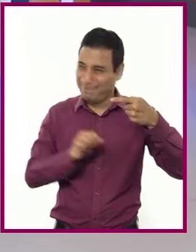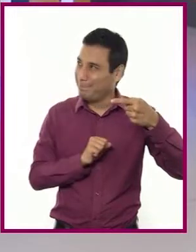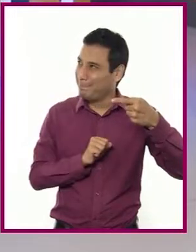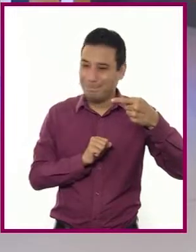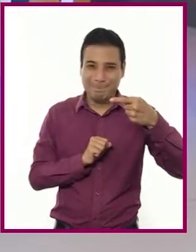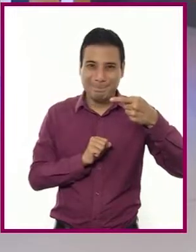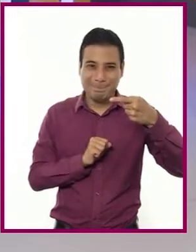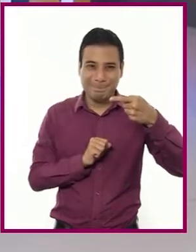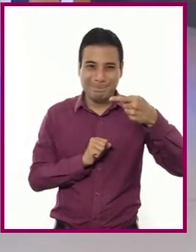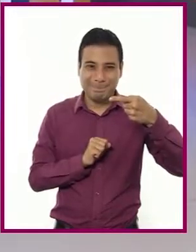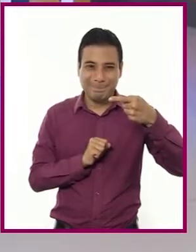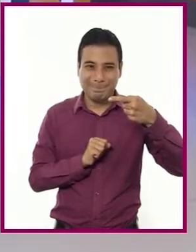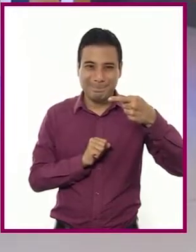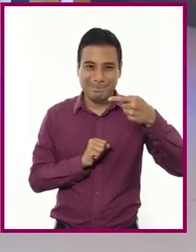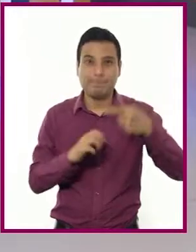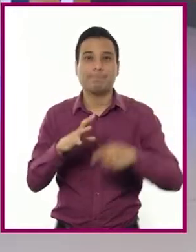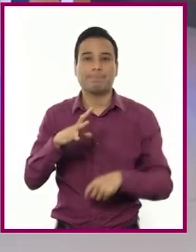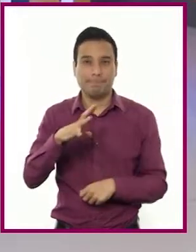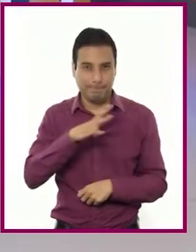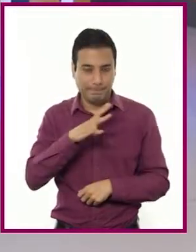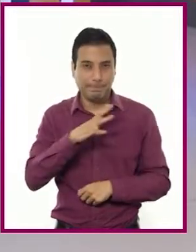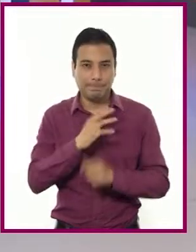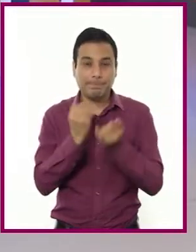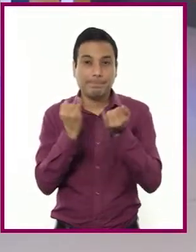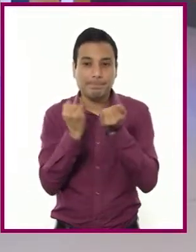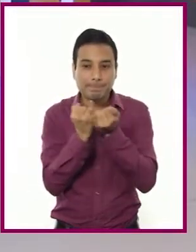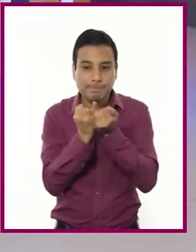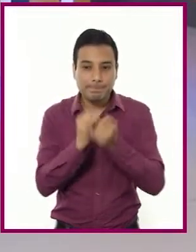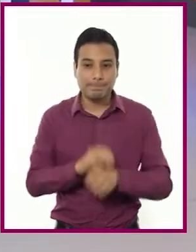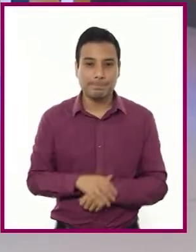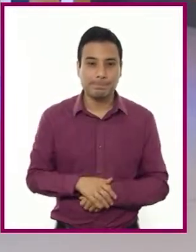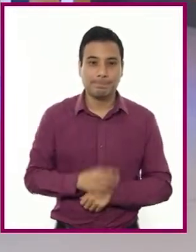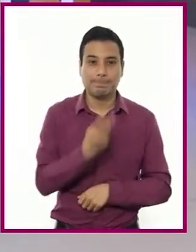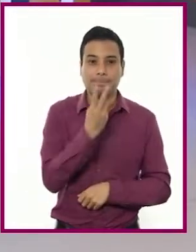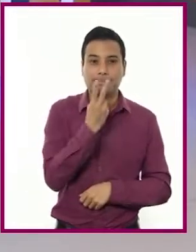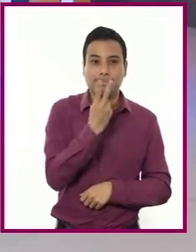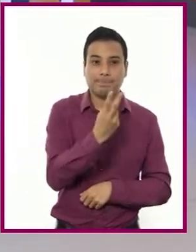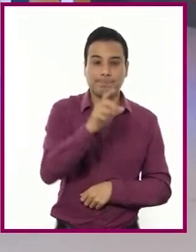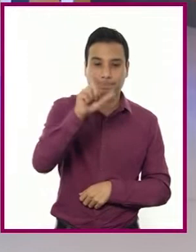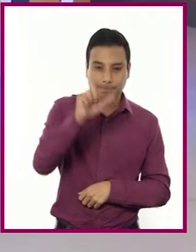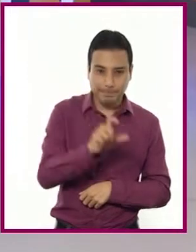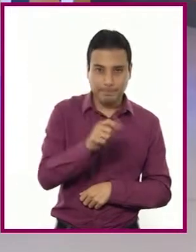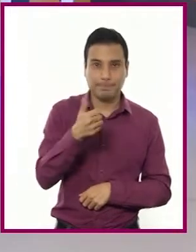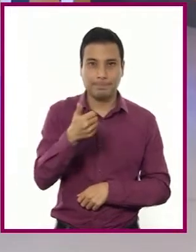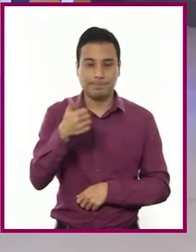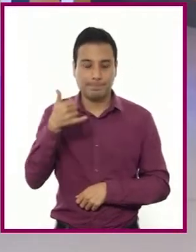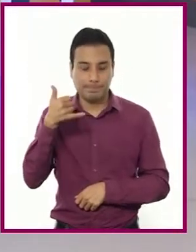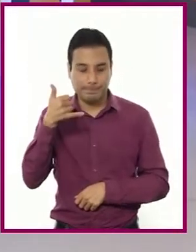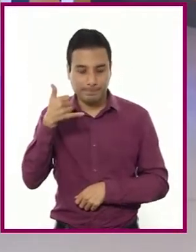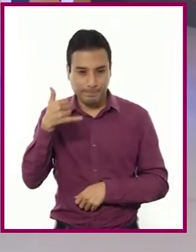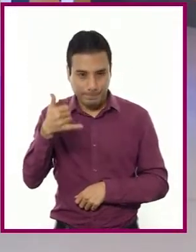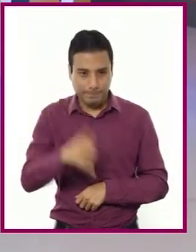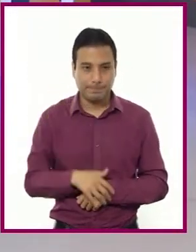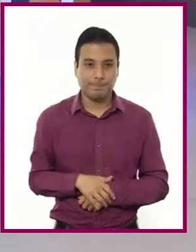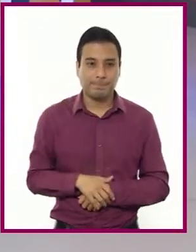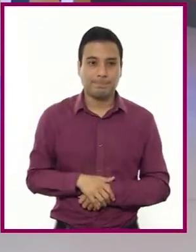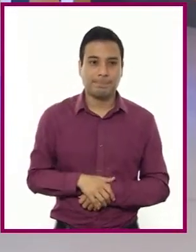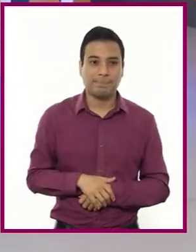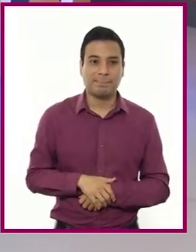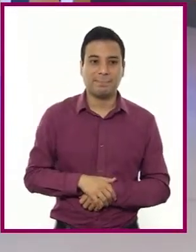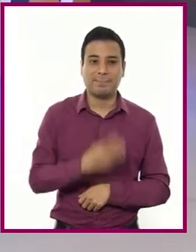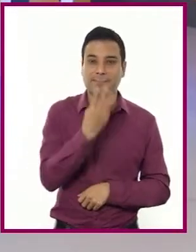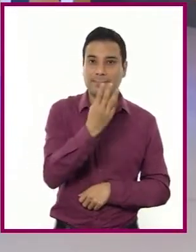tenemos dos pares de términos semejantes, 2y con 6y y 3x² con x²